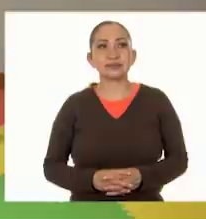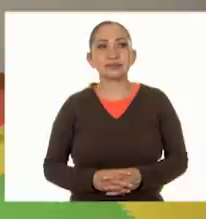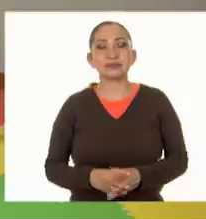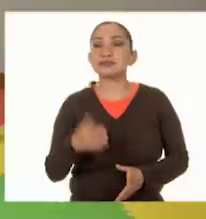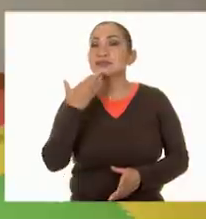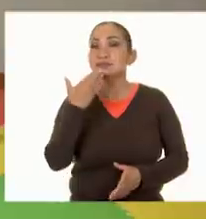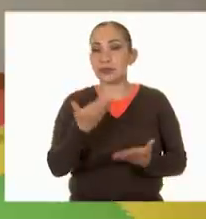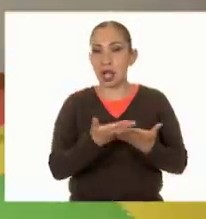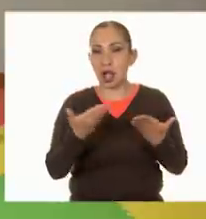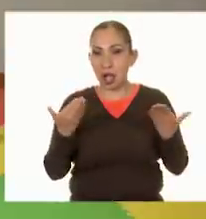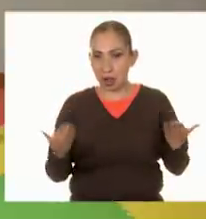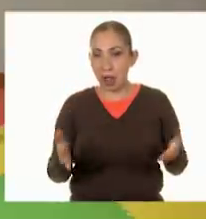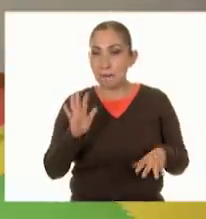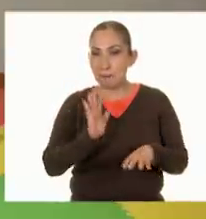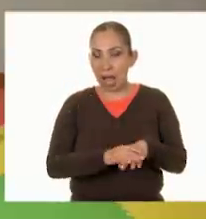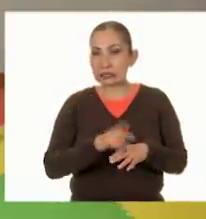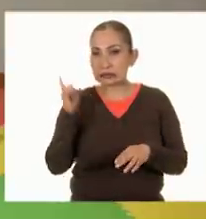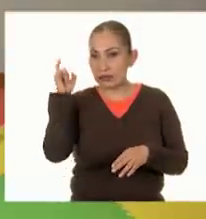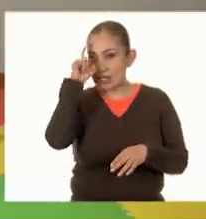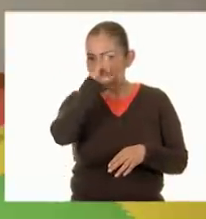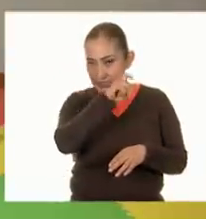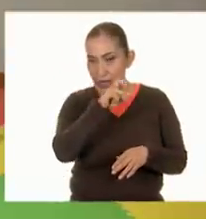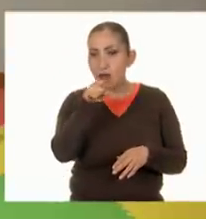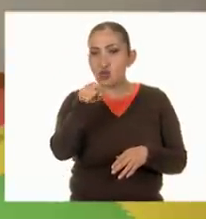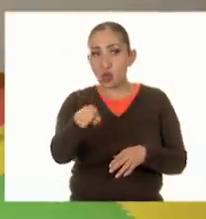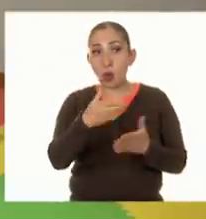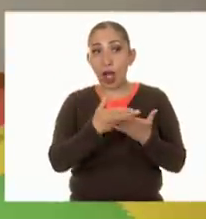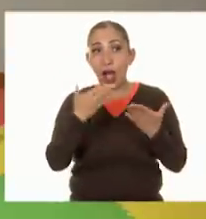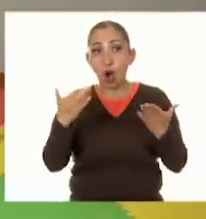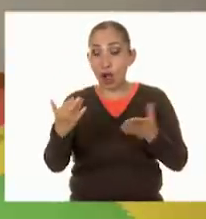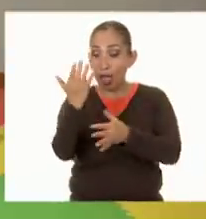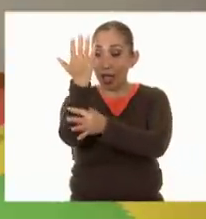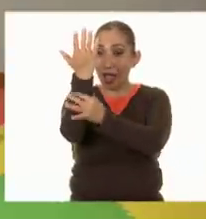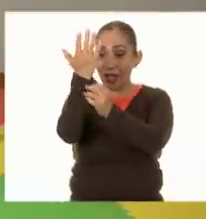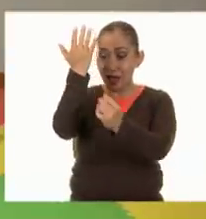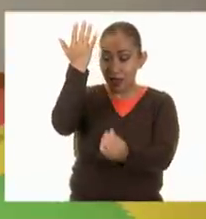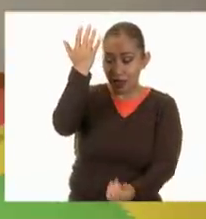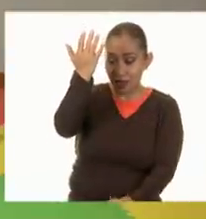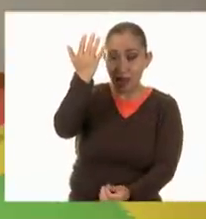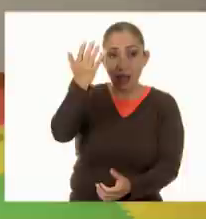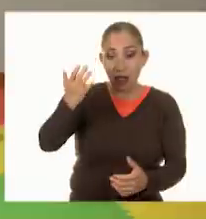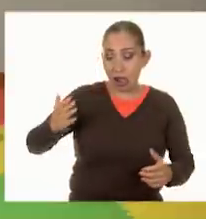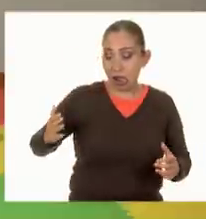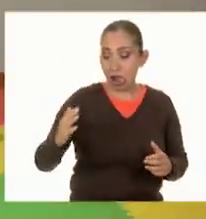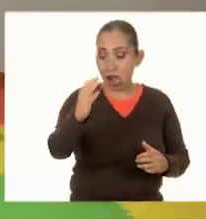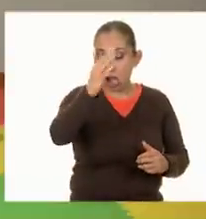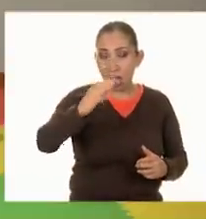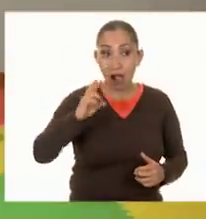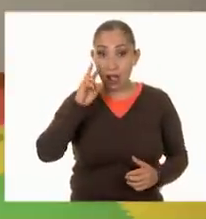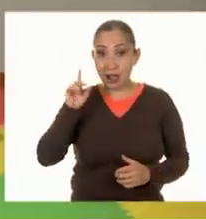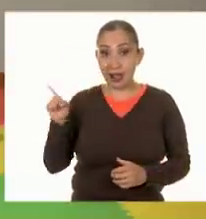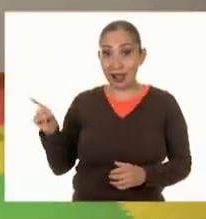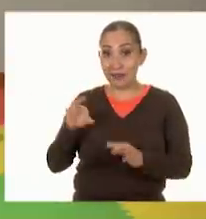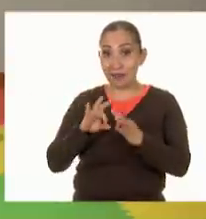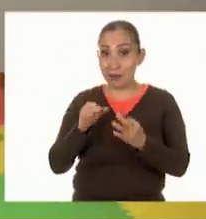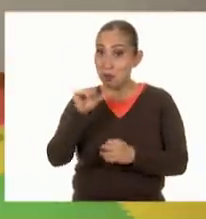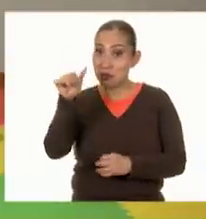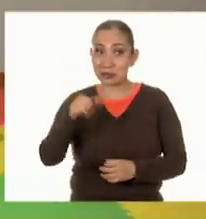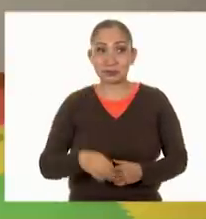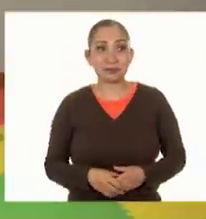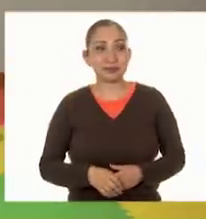Bien, ahora lo vamos a hacer más complejo. ¿Por qué no te lo pones en la muñeca y tratas de derribar tus botellas?